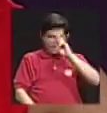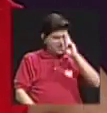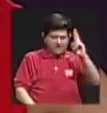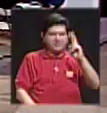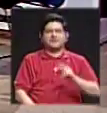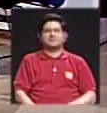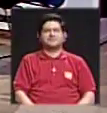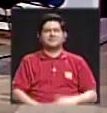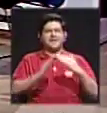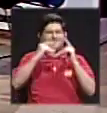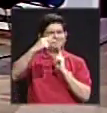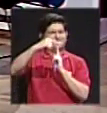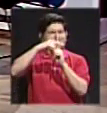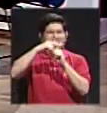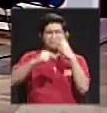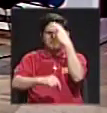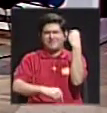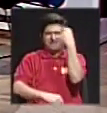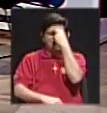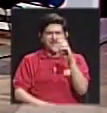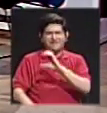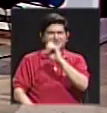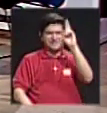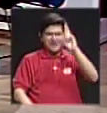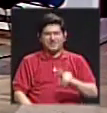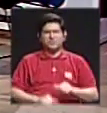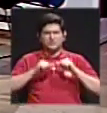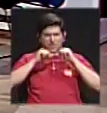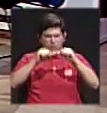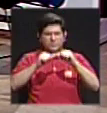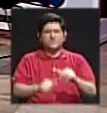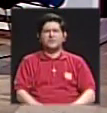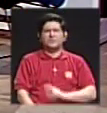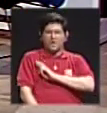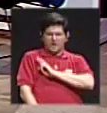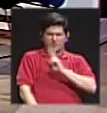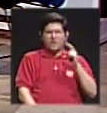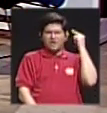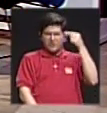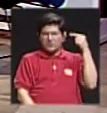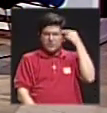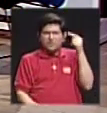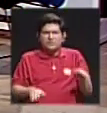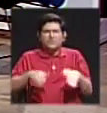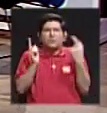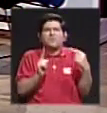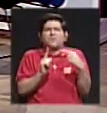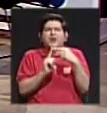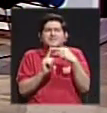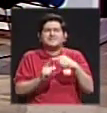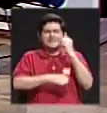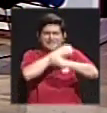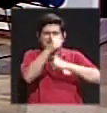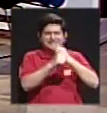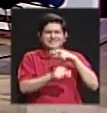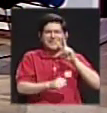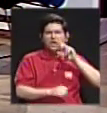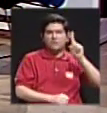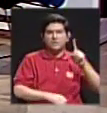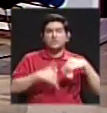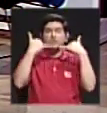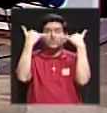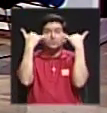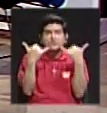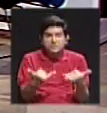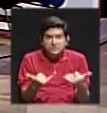¿Cómo ha logrado la Iglesia Católica en Costa Rica sobrevivir como religión del Estado hasta el siglo XXI? Son